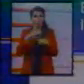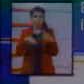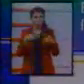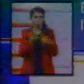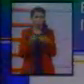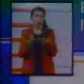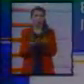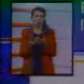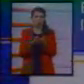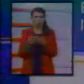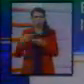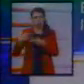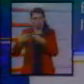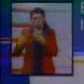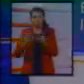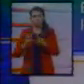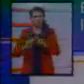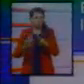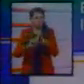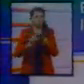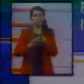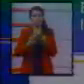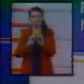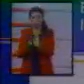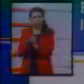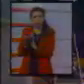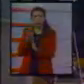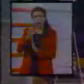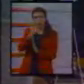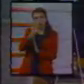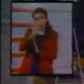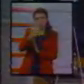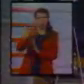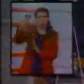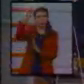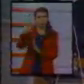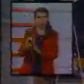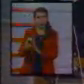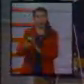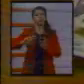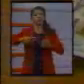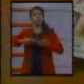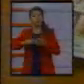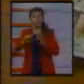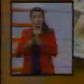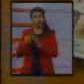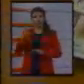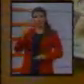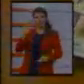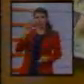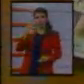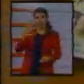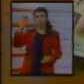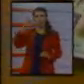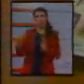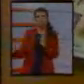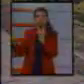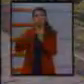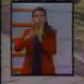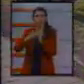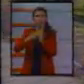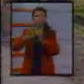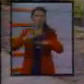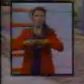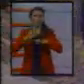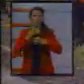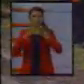en la transferencia de bienes inmuebles con el 75%. Es decir, aplicar el 75% de impuesto cuando por la venta